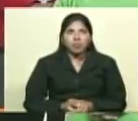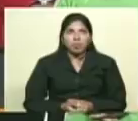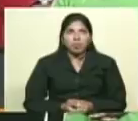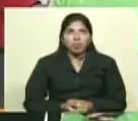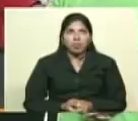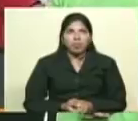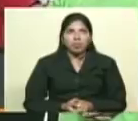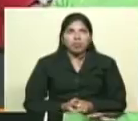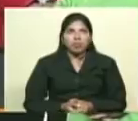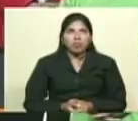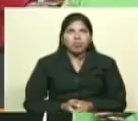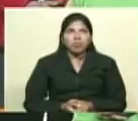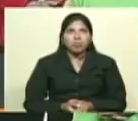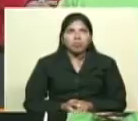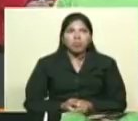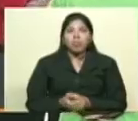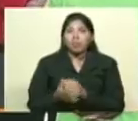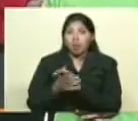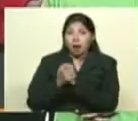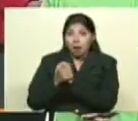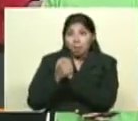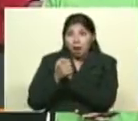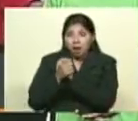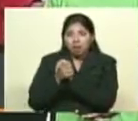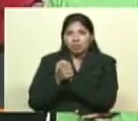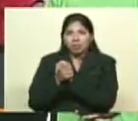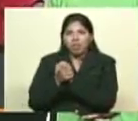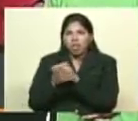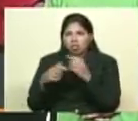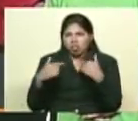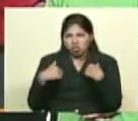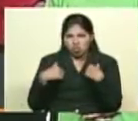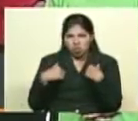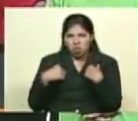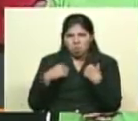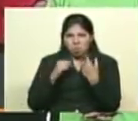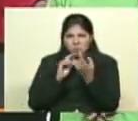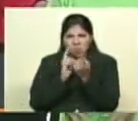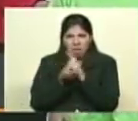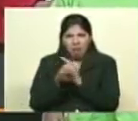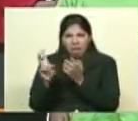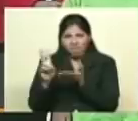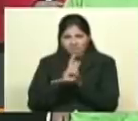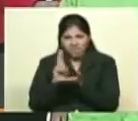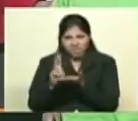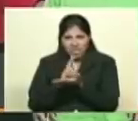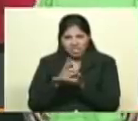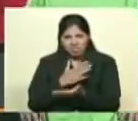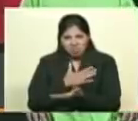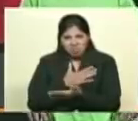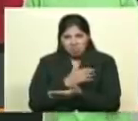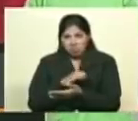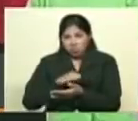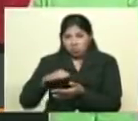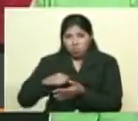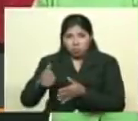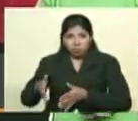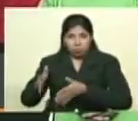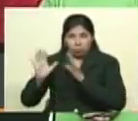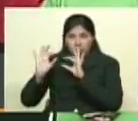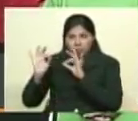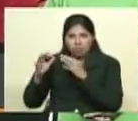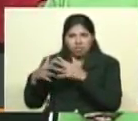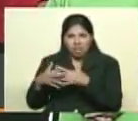compadre, yo no voy a cambiar una visa gringa y mis propiedades en Estados Unidos por